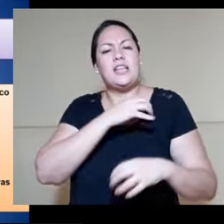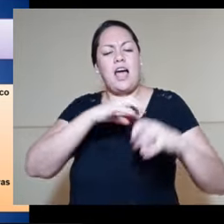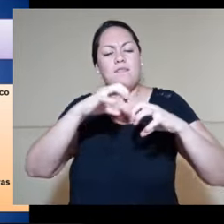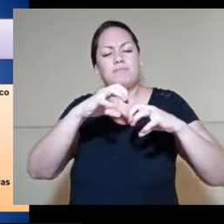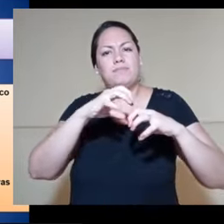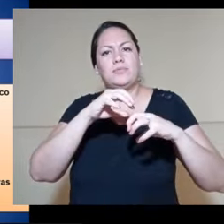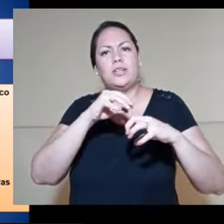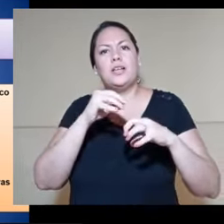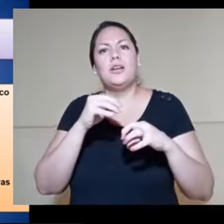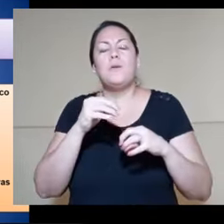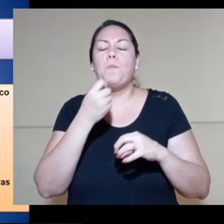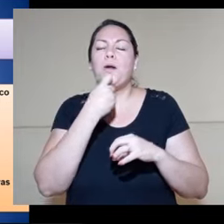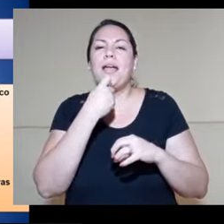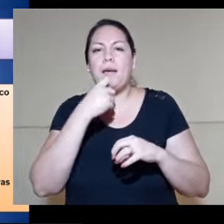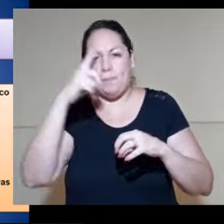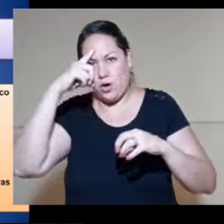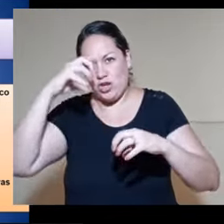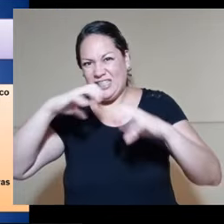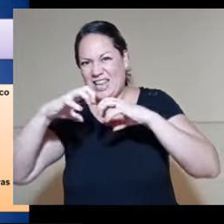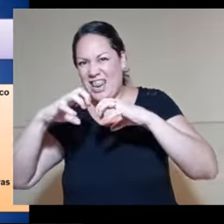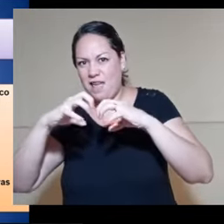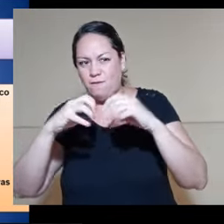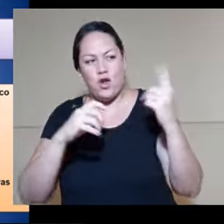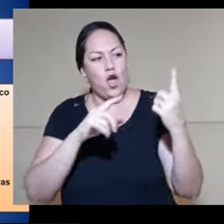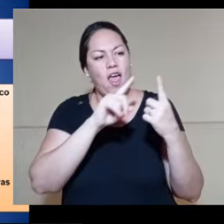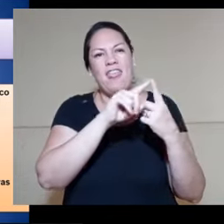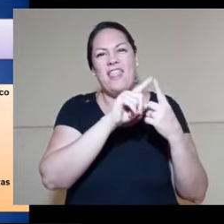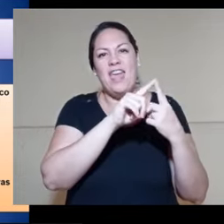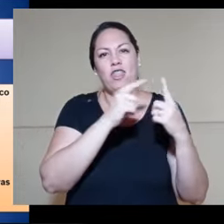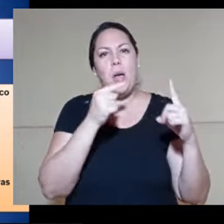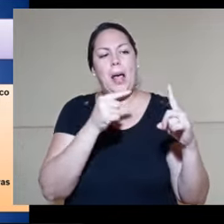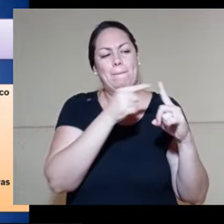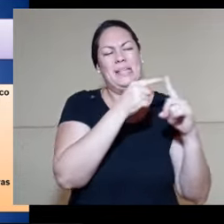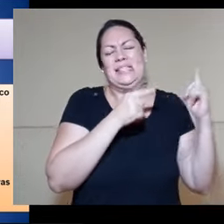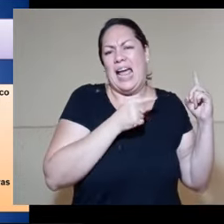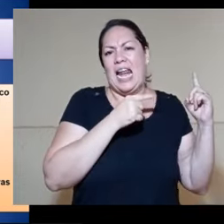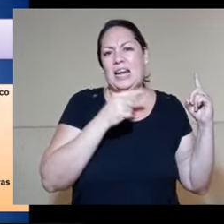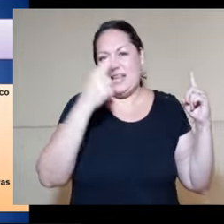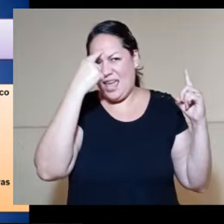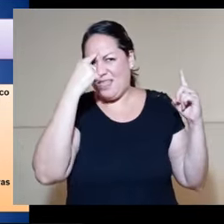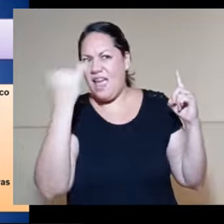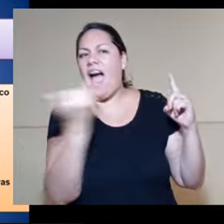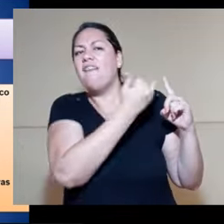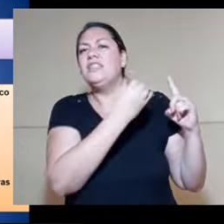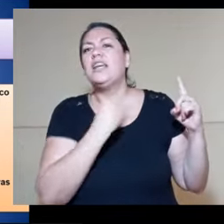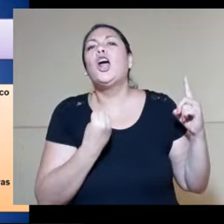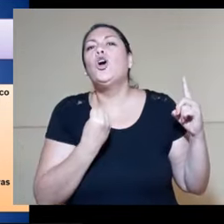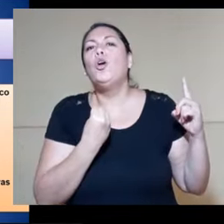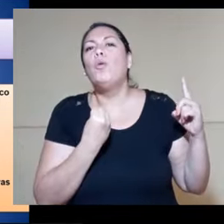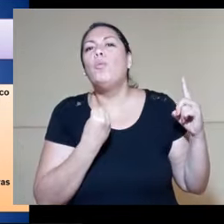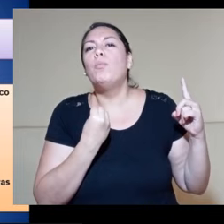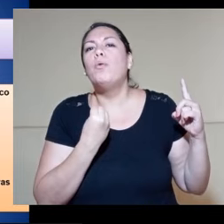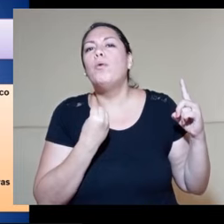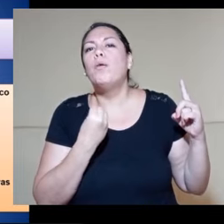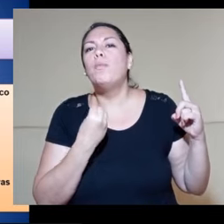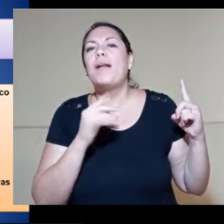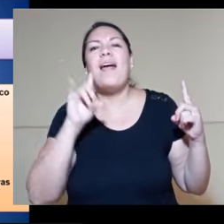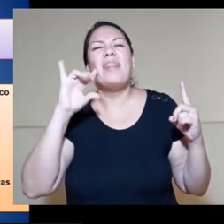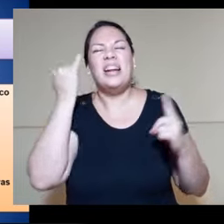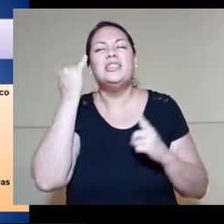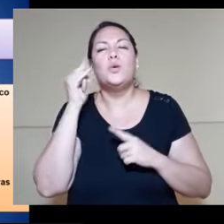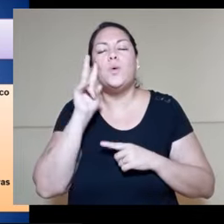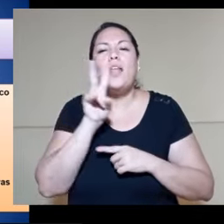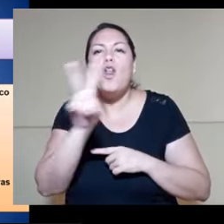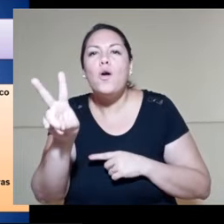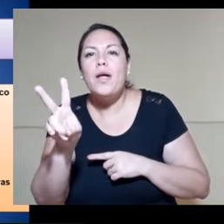un lado a otro, cómo hace un cerebro para enterarse de que uno se está pinchando el dedo, cómo hace un cerebro para enterarse